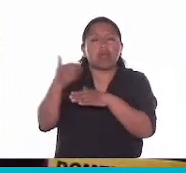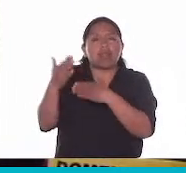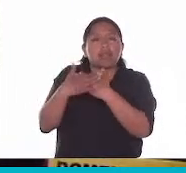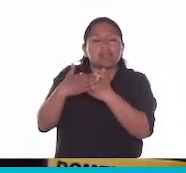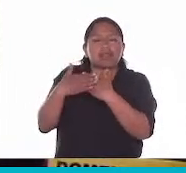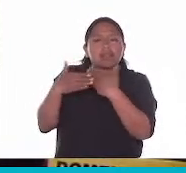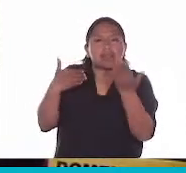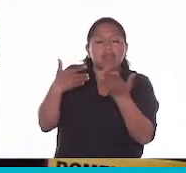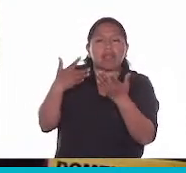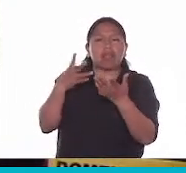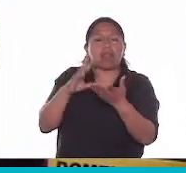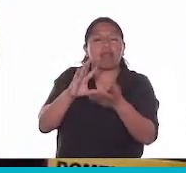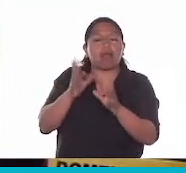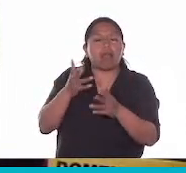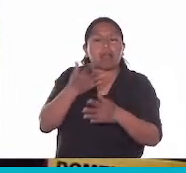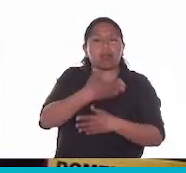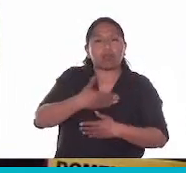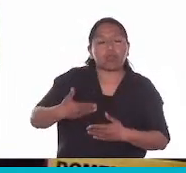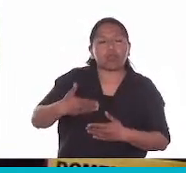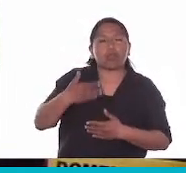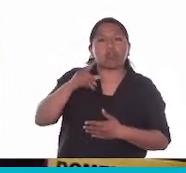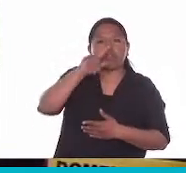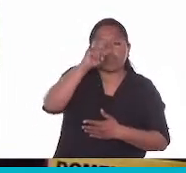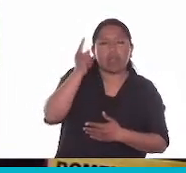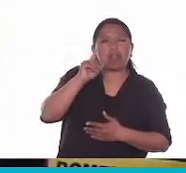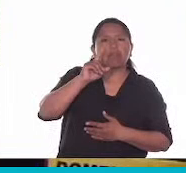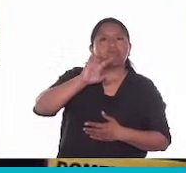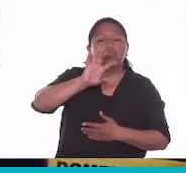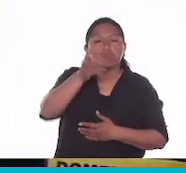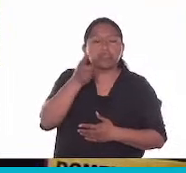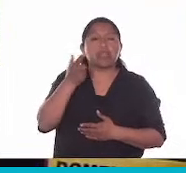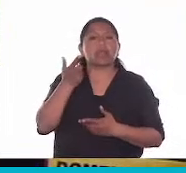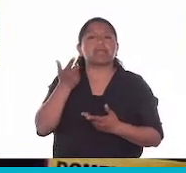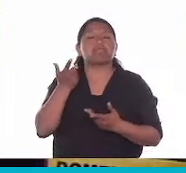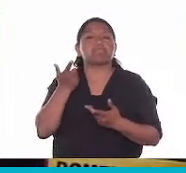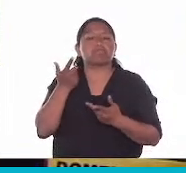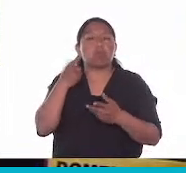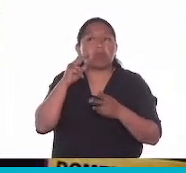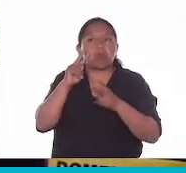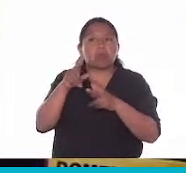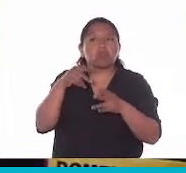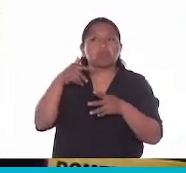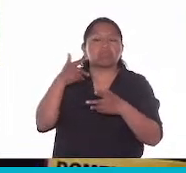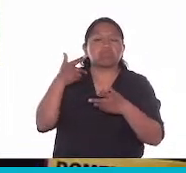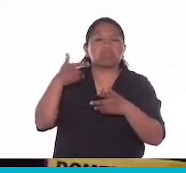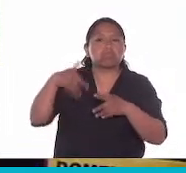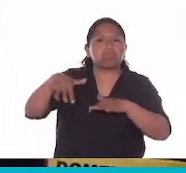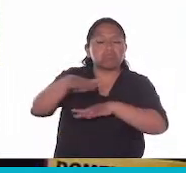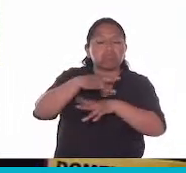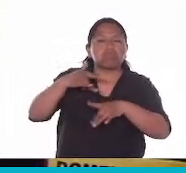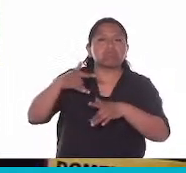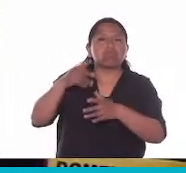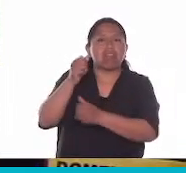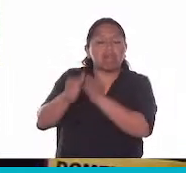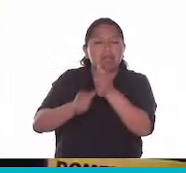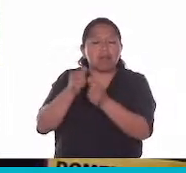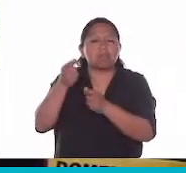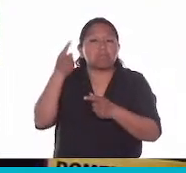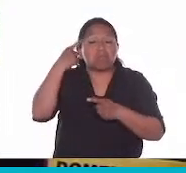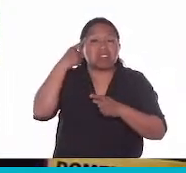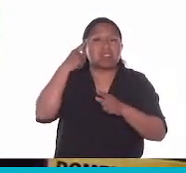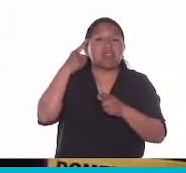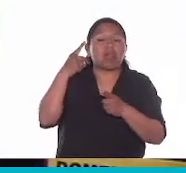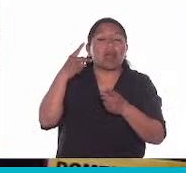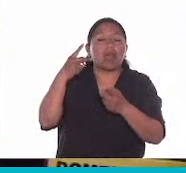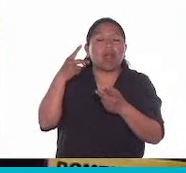y al gobierno provincial por lo que vemos en la calle por lo que vemos la fábricas me imagino que no tiene nada que ver con el tema de las